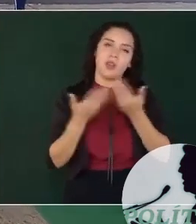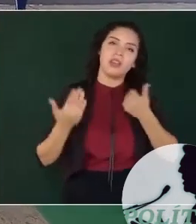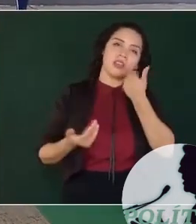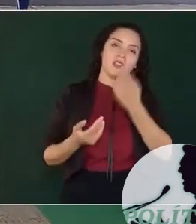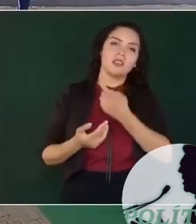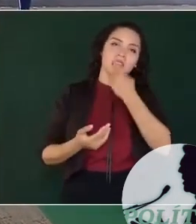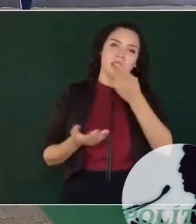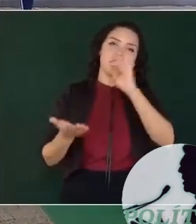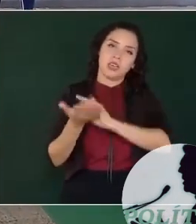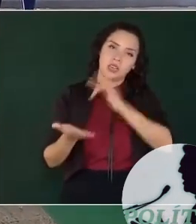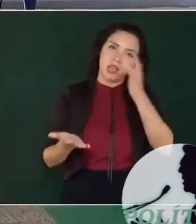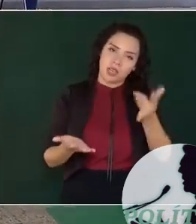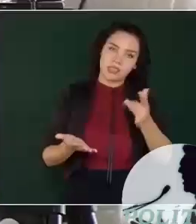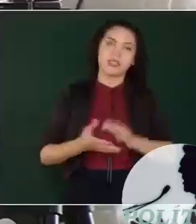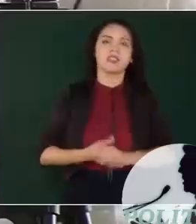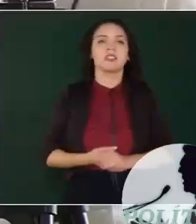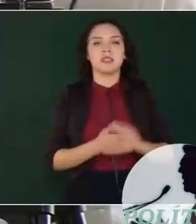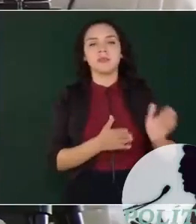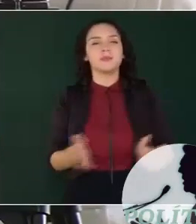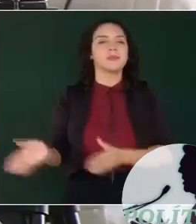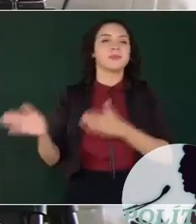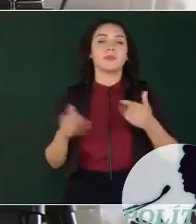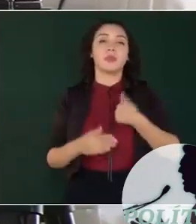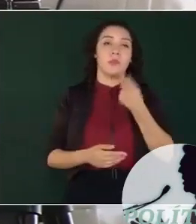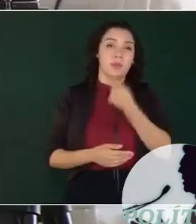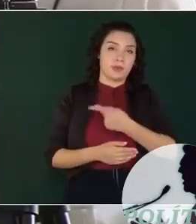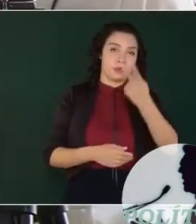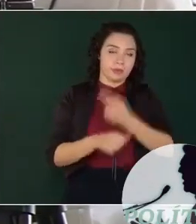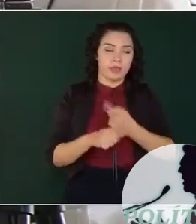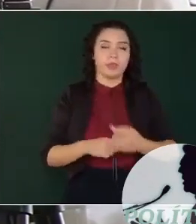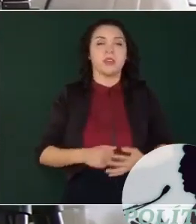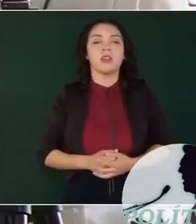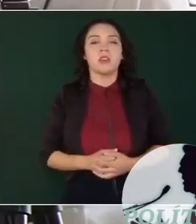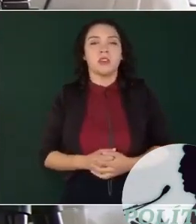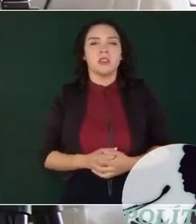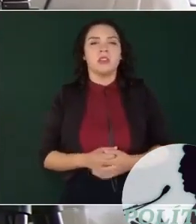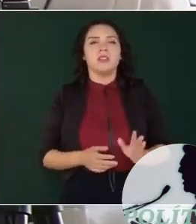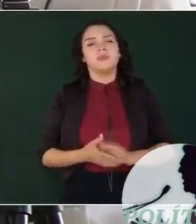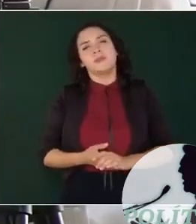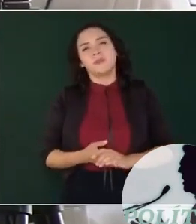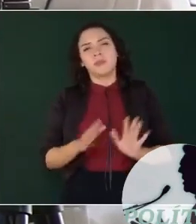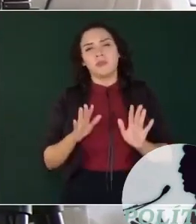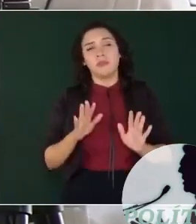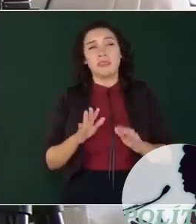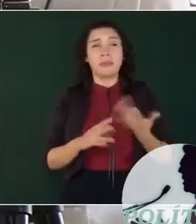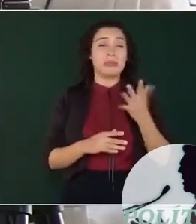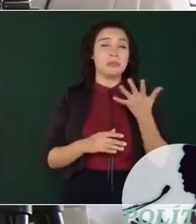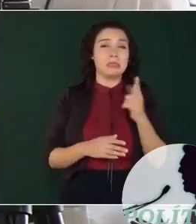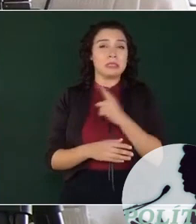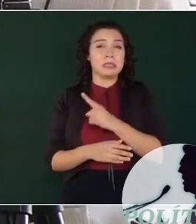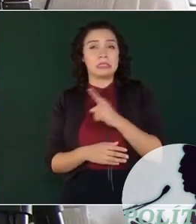este agradecimiento. Ok, mi primera pregunta: las familias, o al menos 100